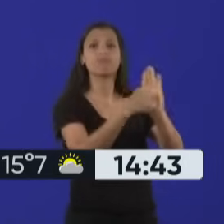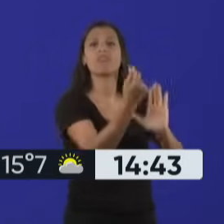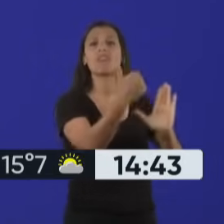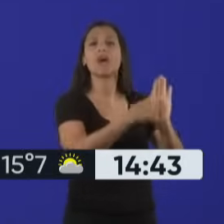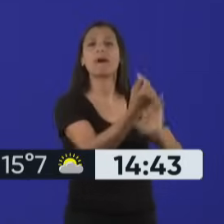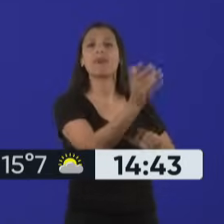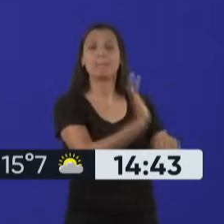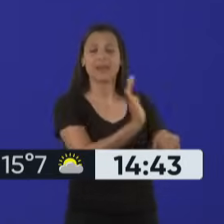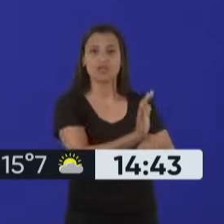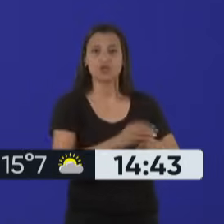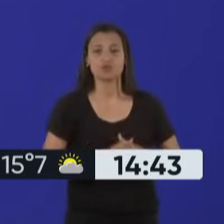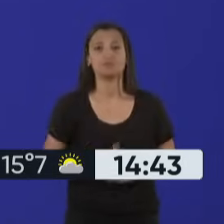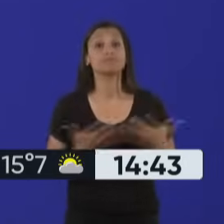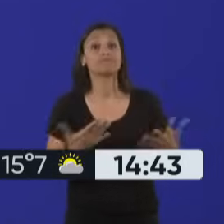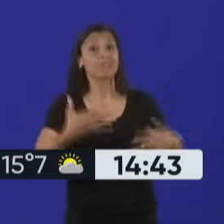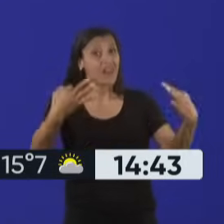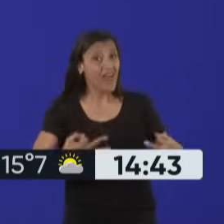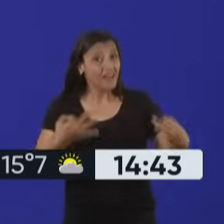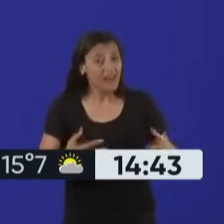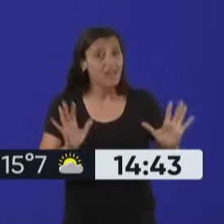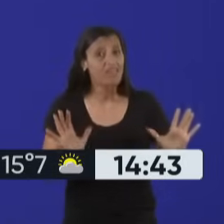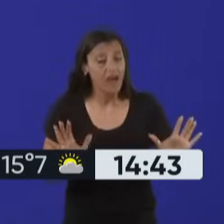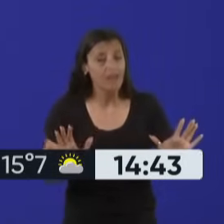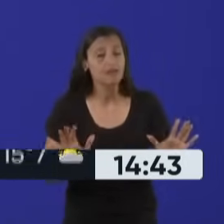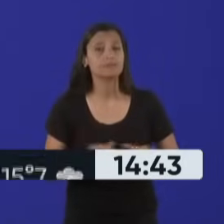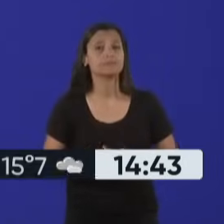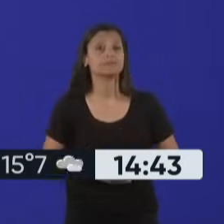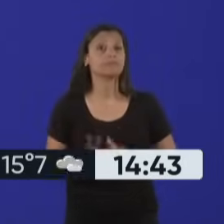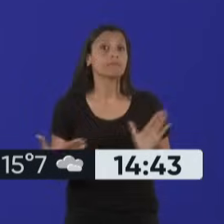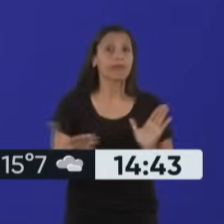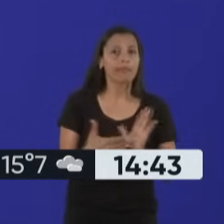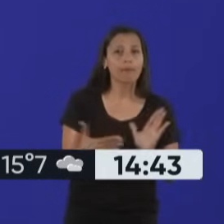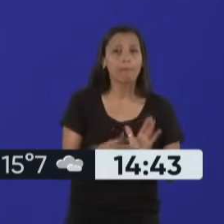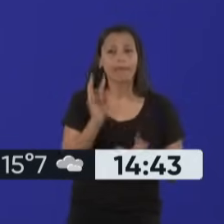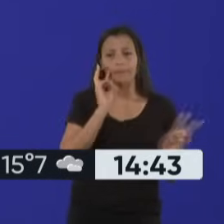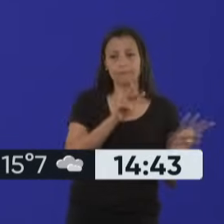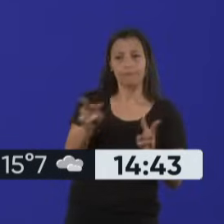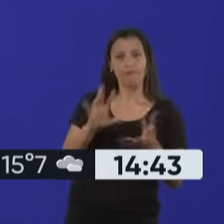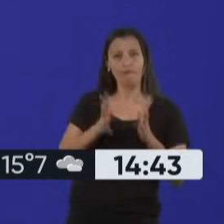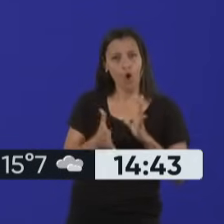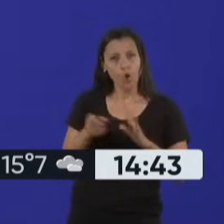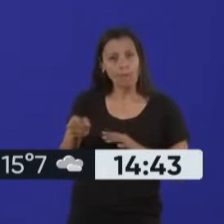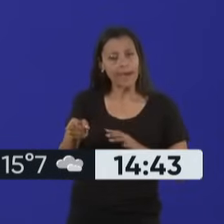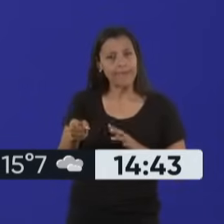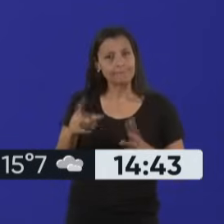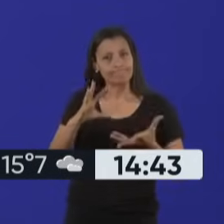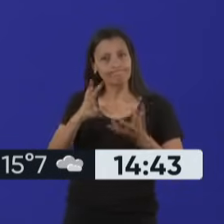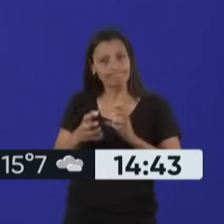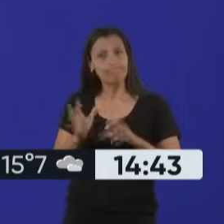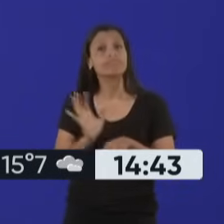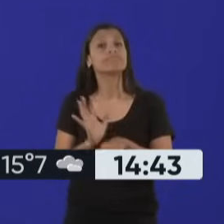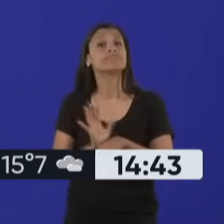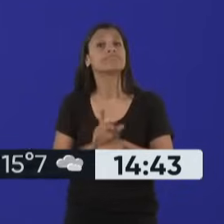Y la realidad es que, dado este comportamiento destructivo del Partido